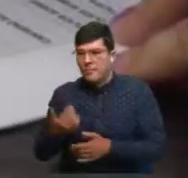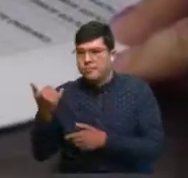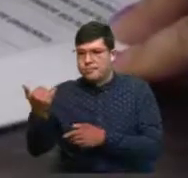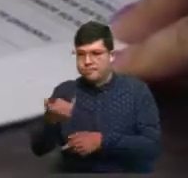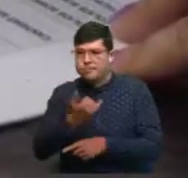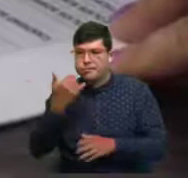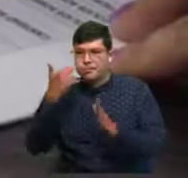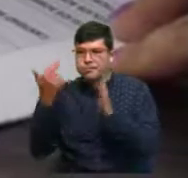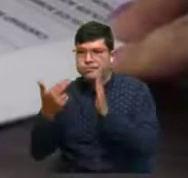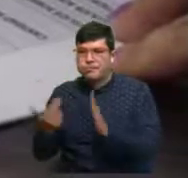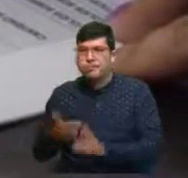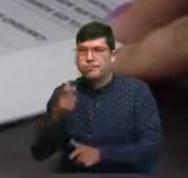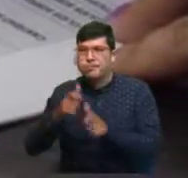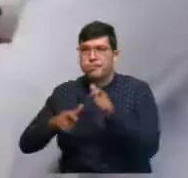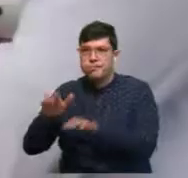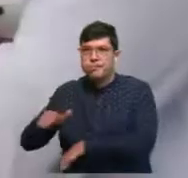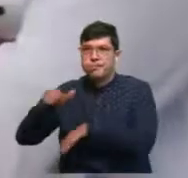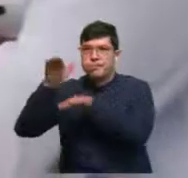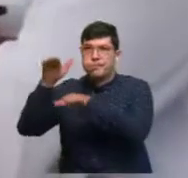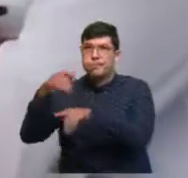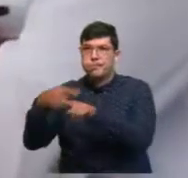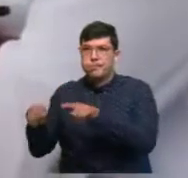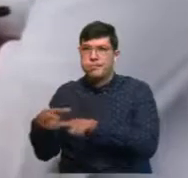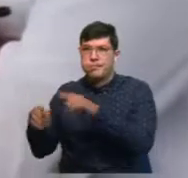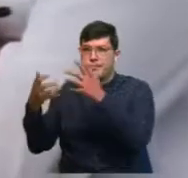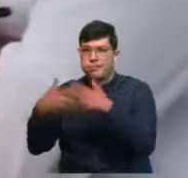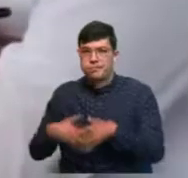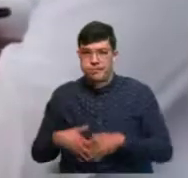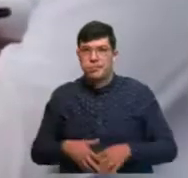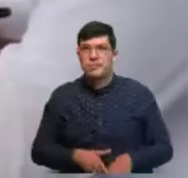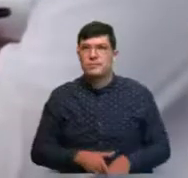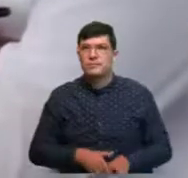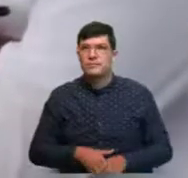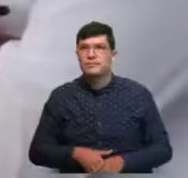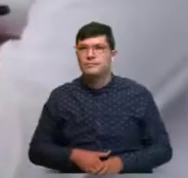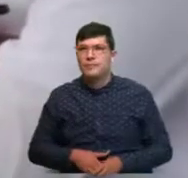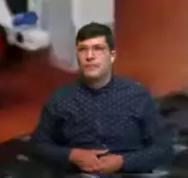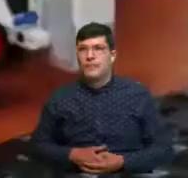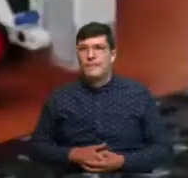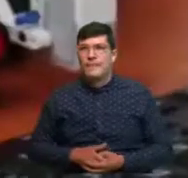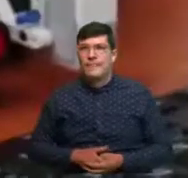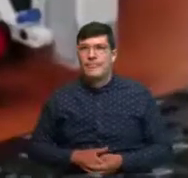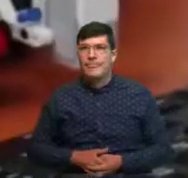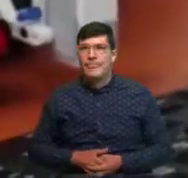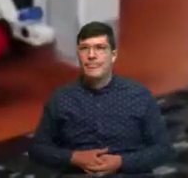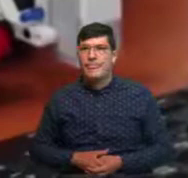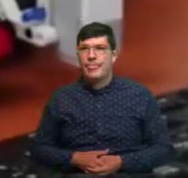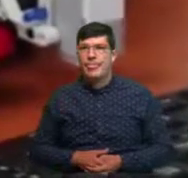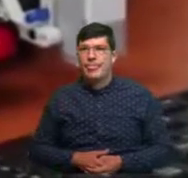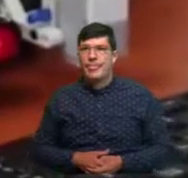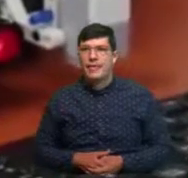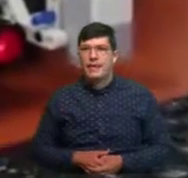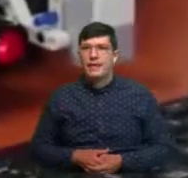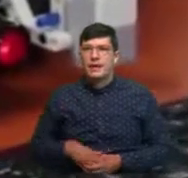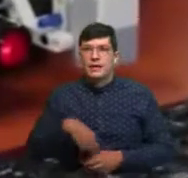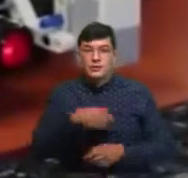presencia de los representantes de las organizaciones participantes. Este proceso es una